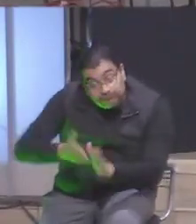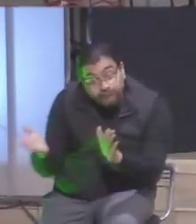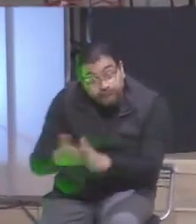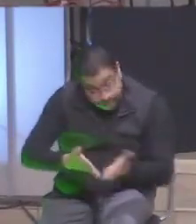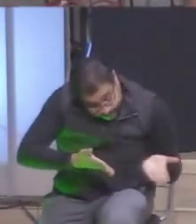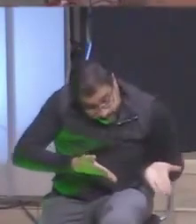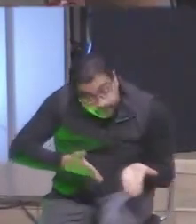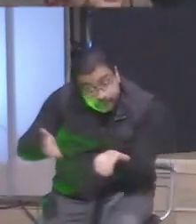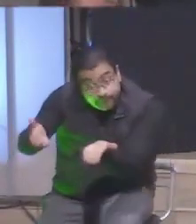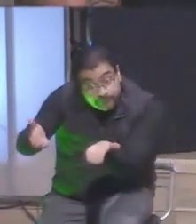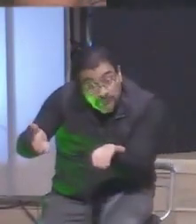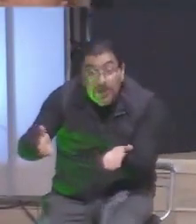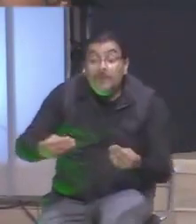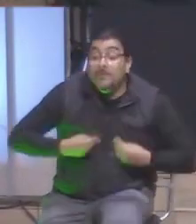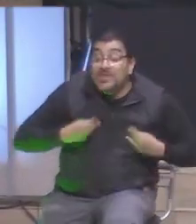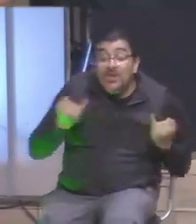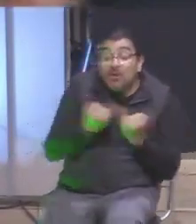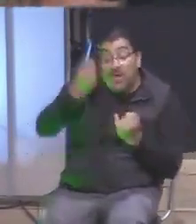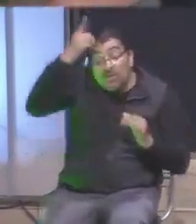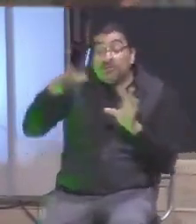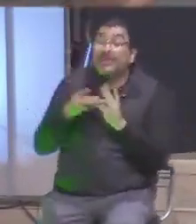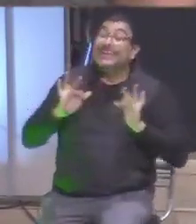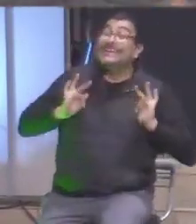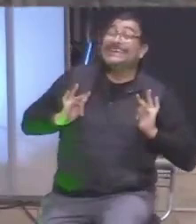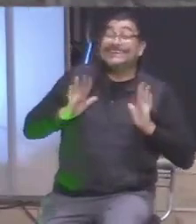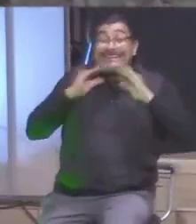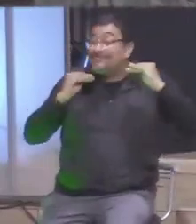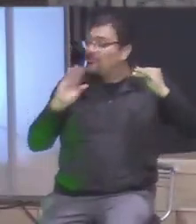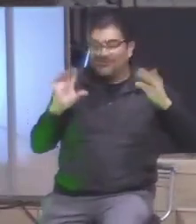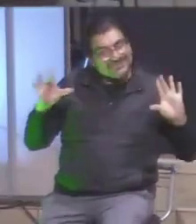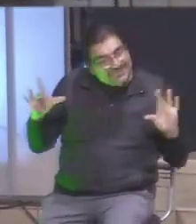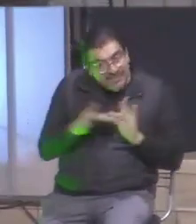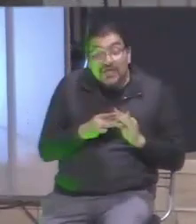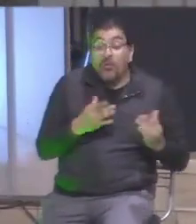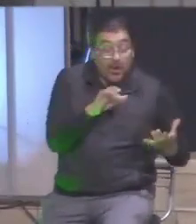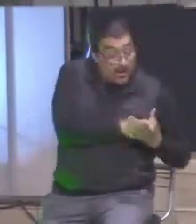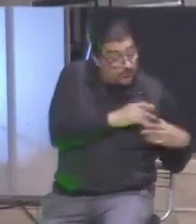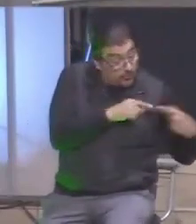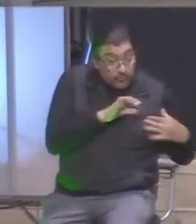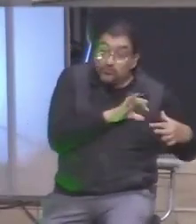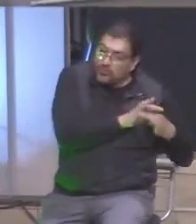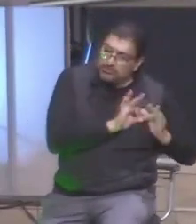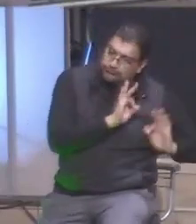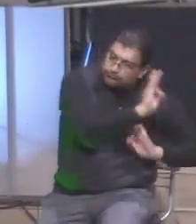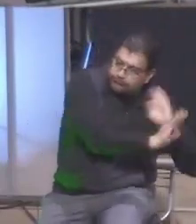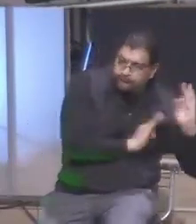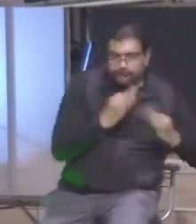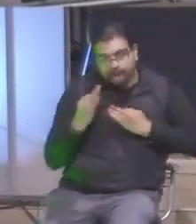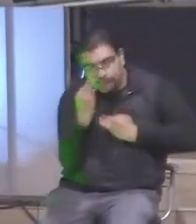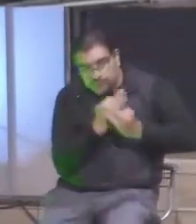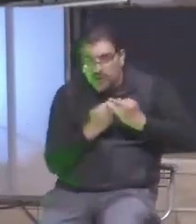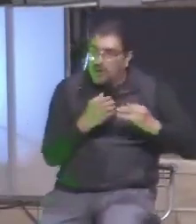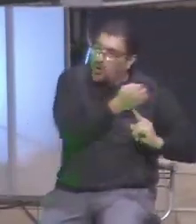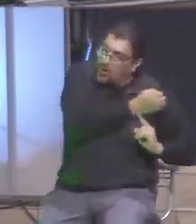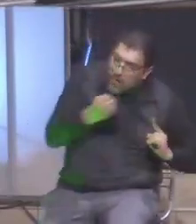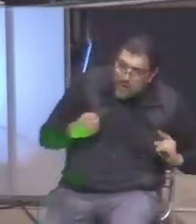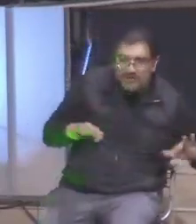trabajo la vida espiritual matrimonial se requiere trabajo disciplina